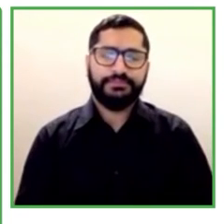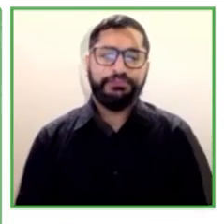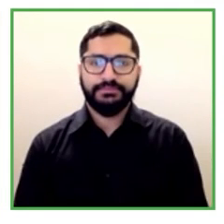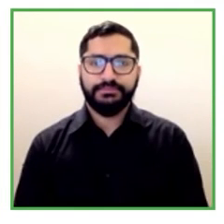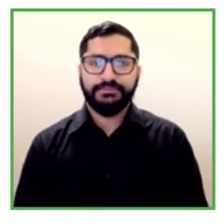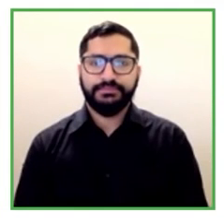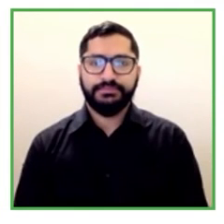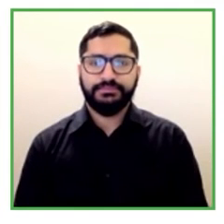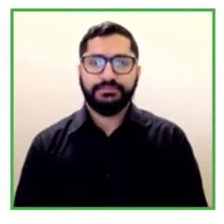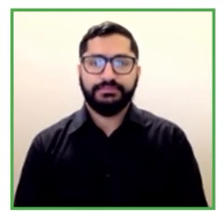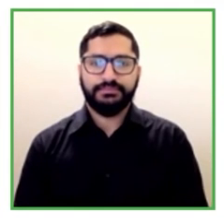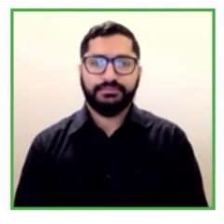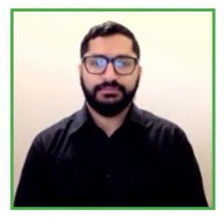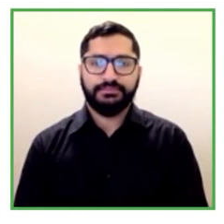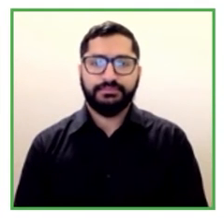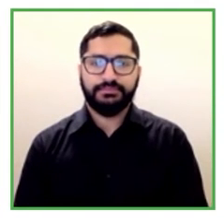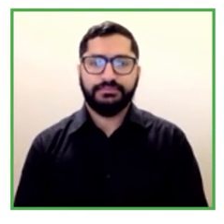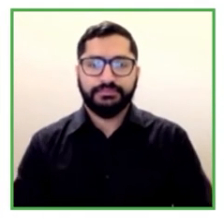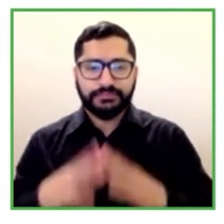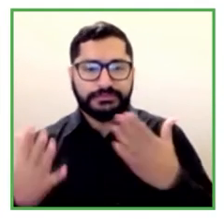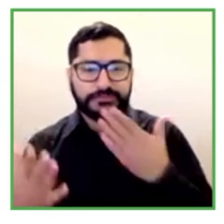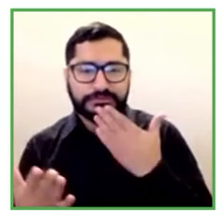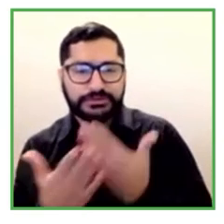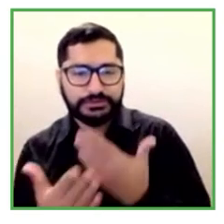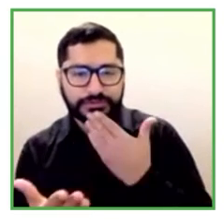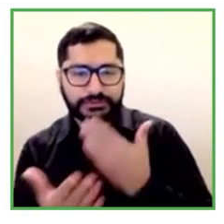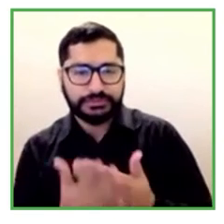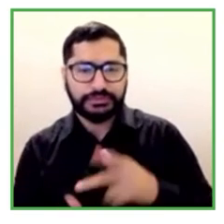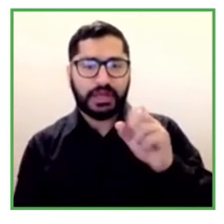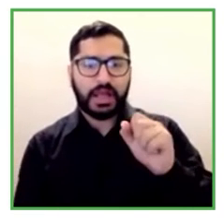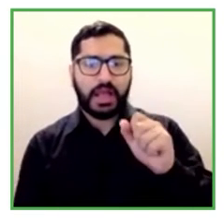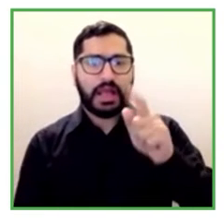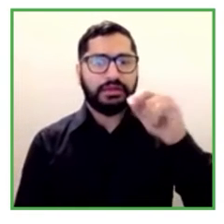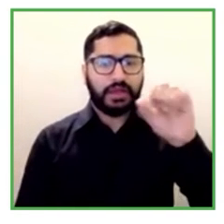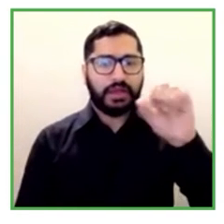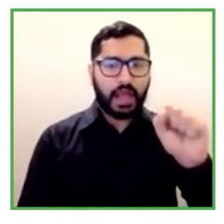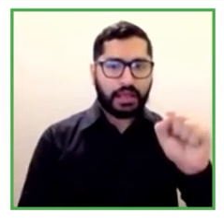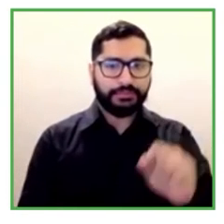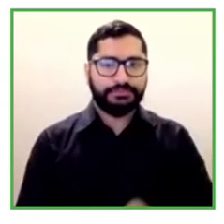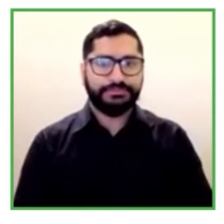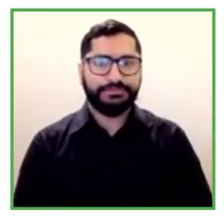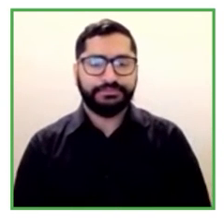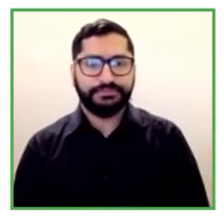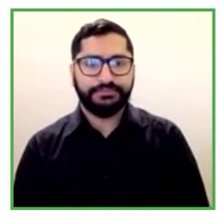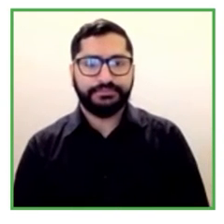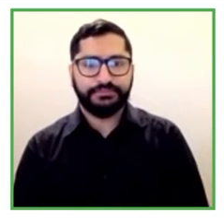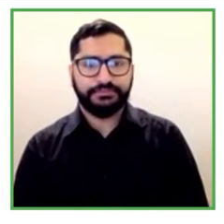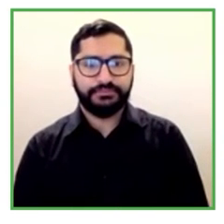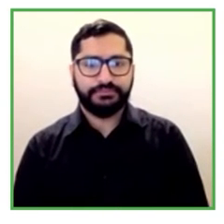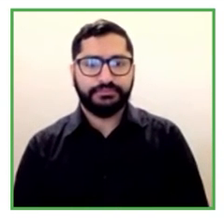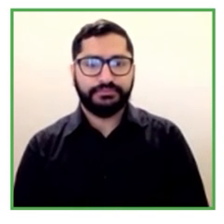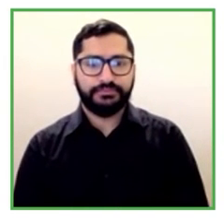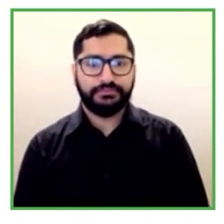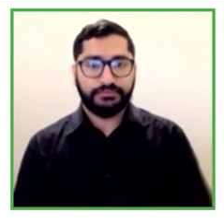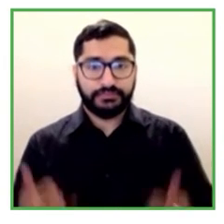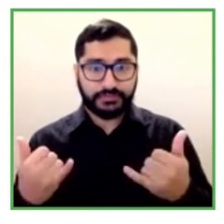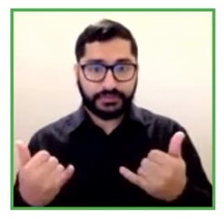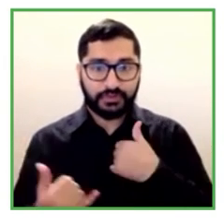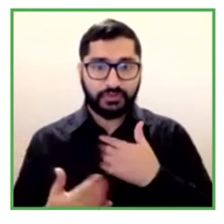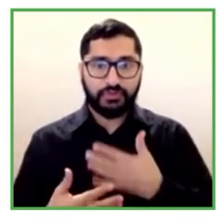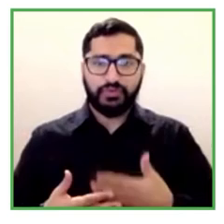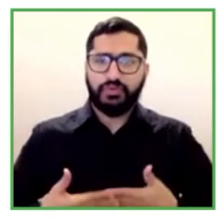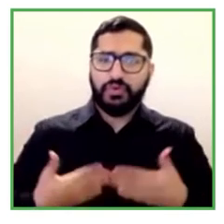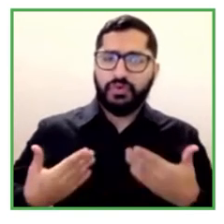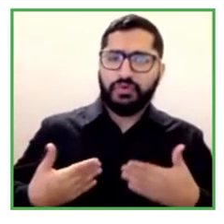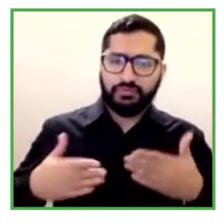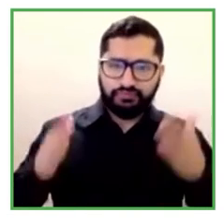Thank you, Katia. I'm so excited. Muchas gracias, Katia. Es un placer haber escuchado tu